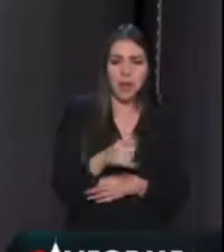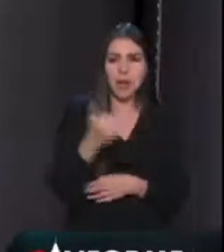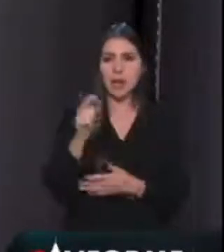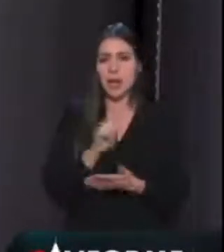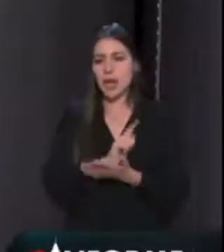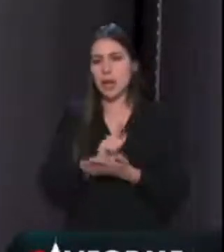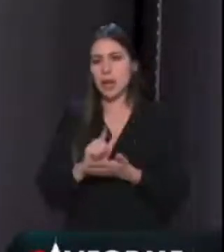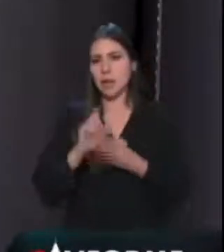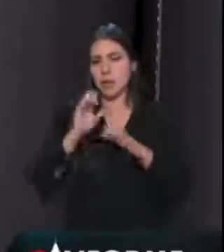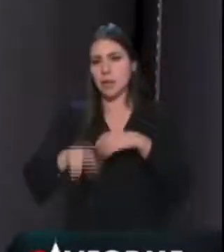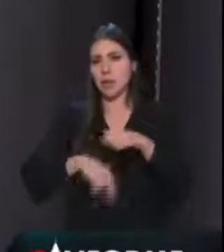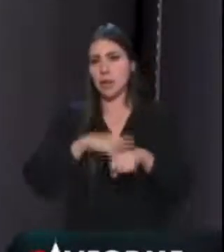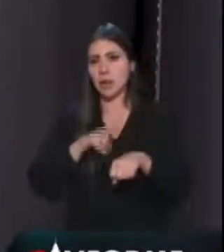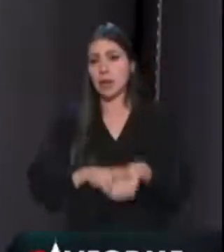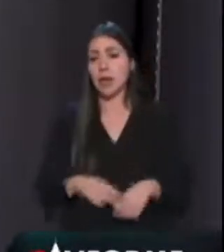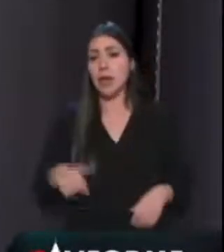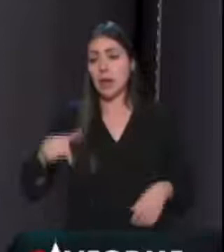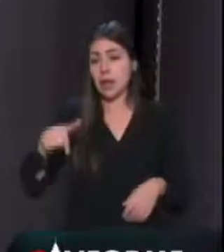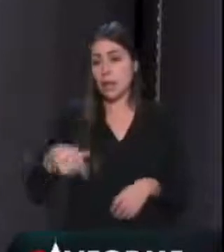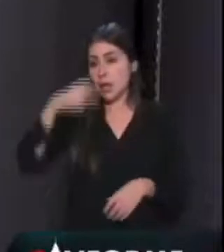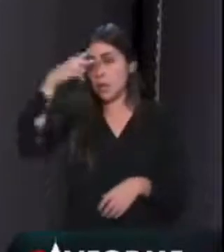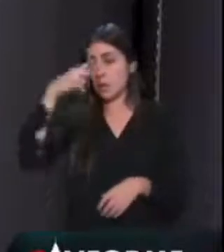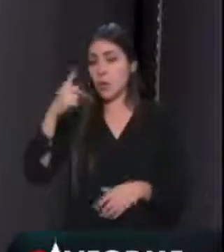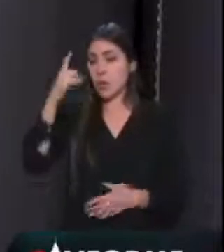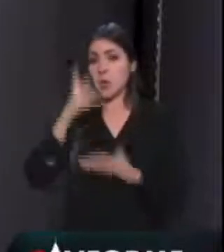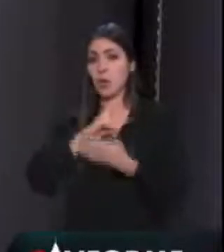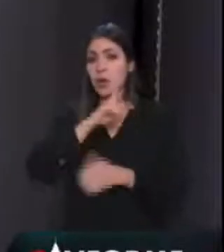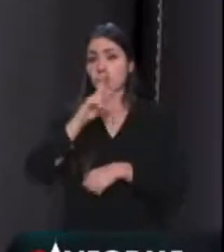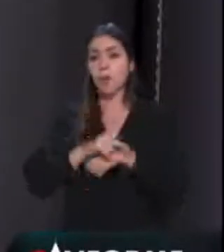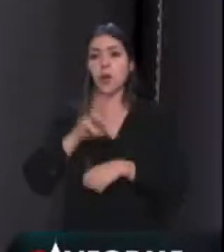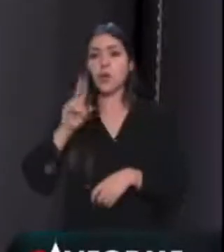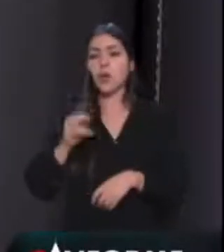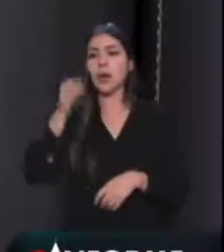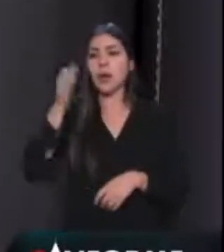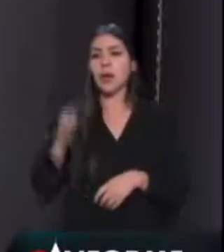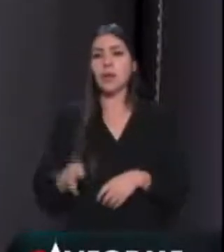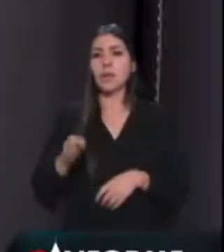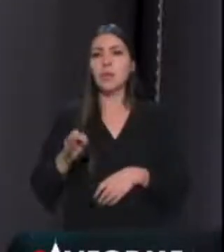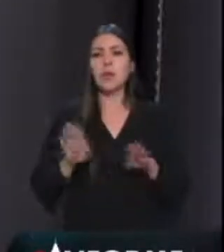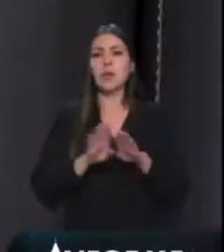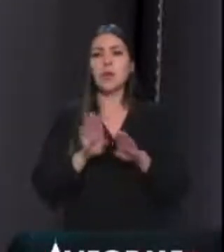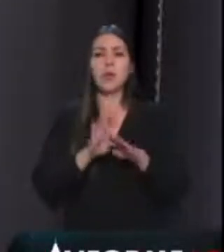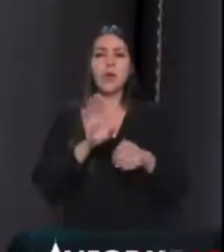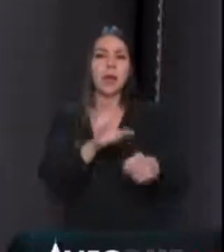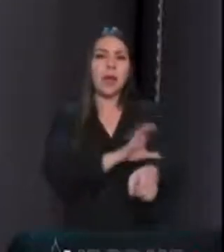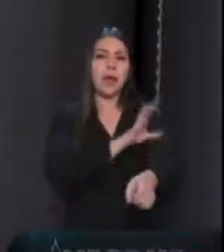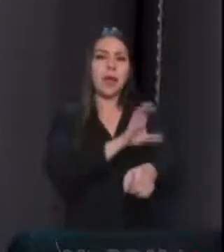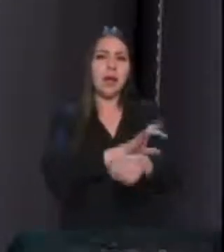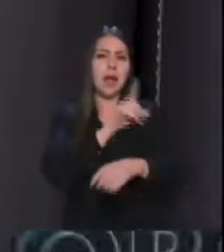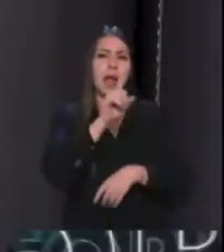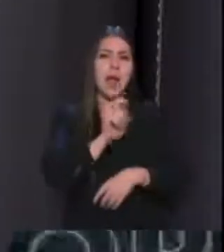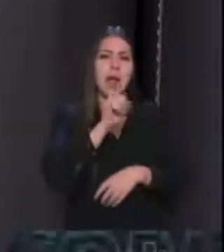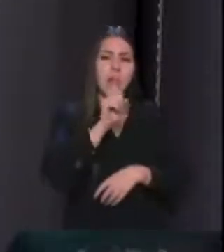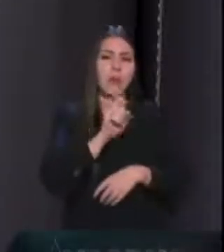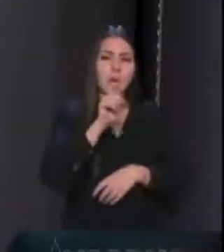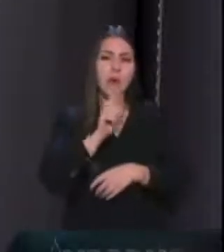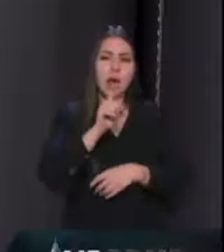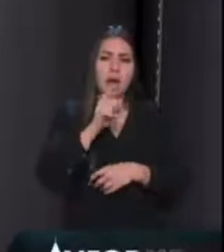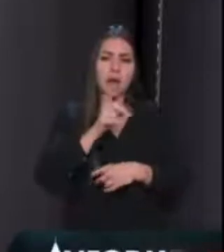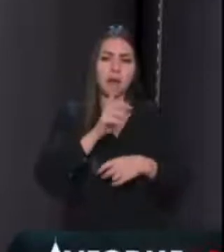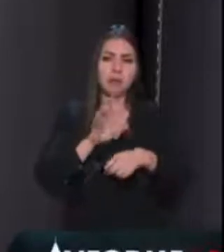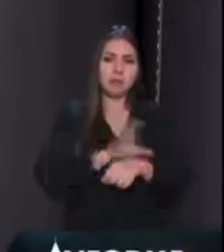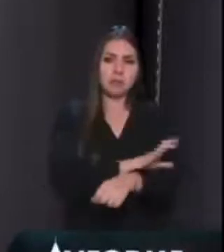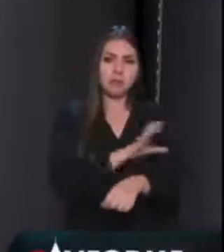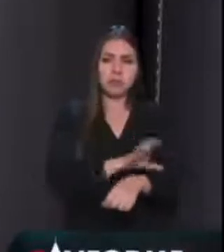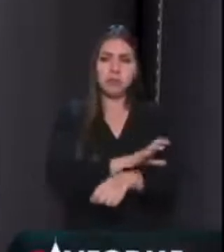el único país que no considera la energía hidroeléctrica como renovable y limpia cuando utiliza